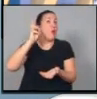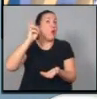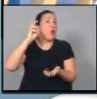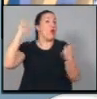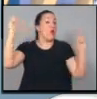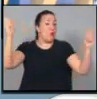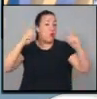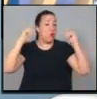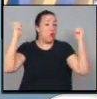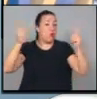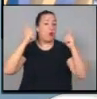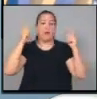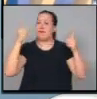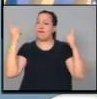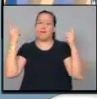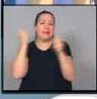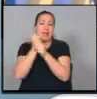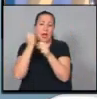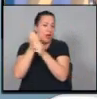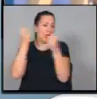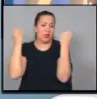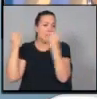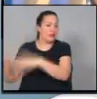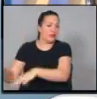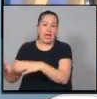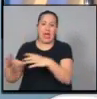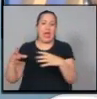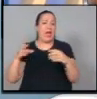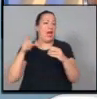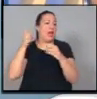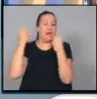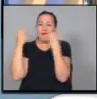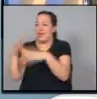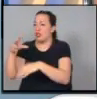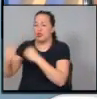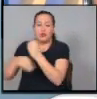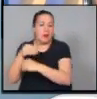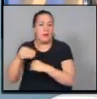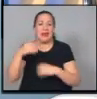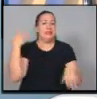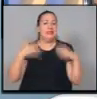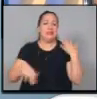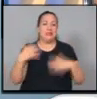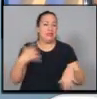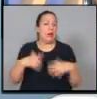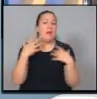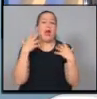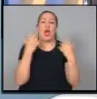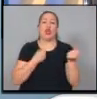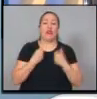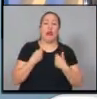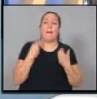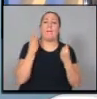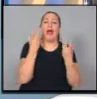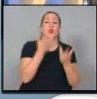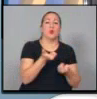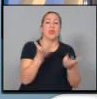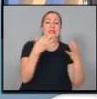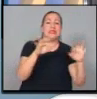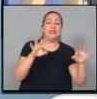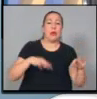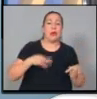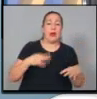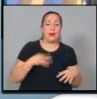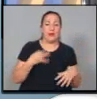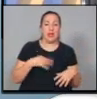dejan absolutamente todo, Dani. Su trabajo, su familia, y van allí a salvar vidas o a tratar de apagar un